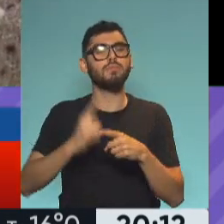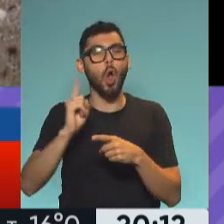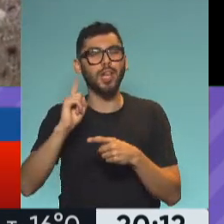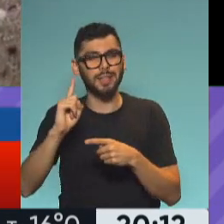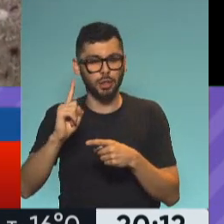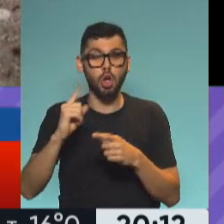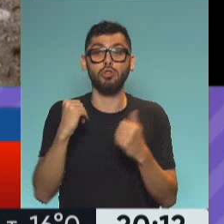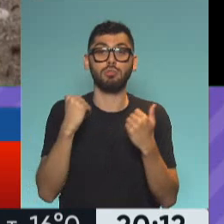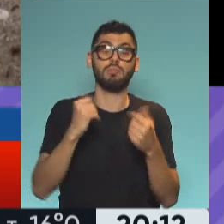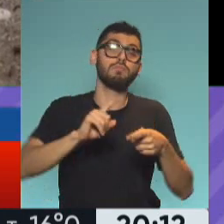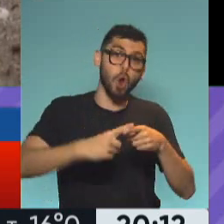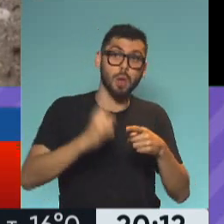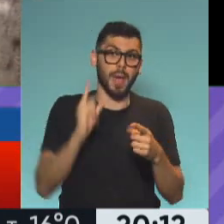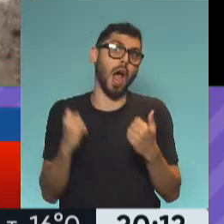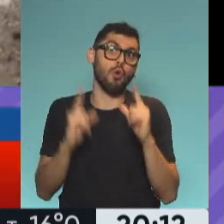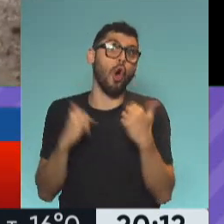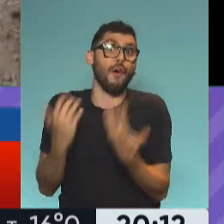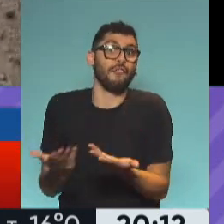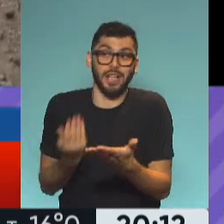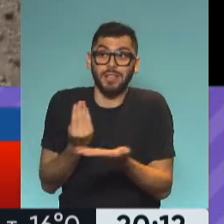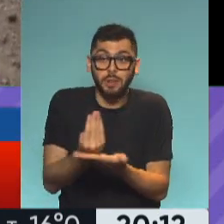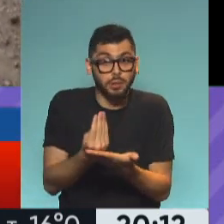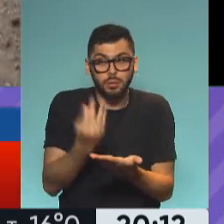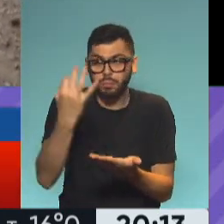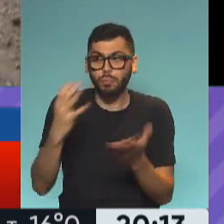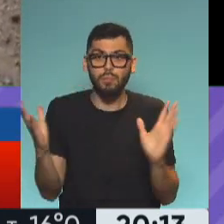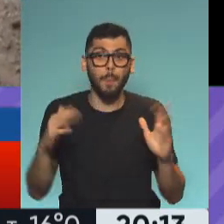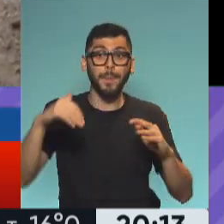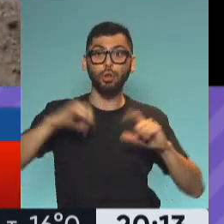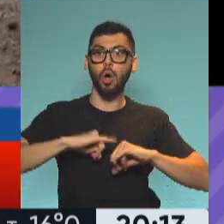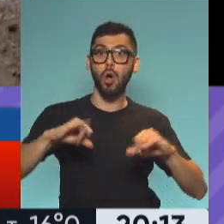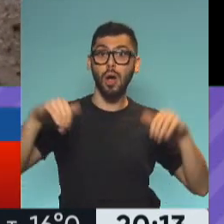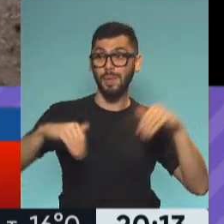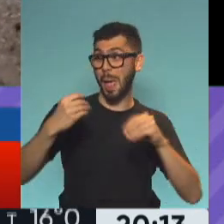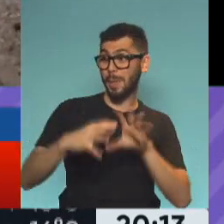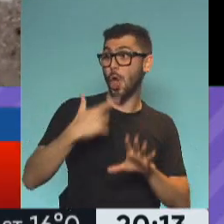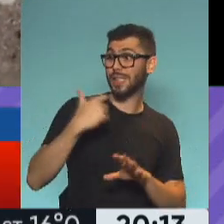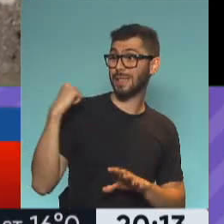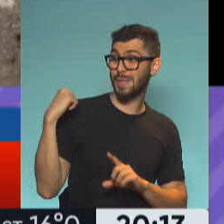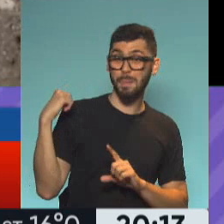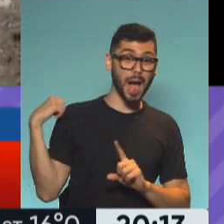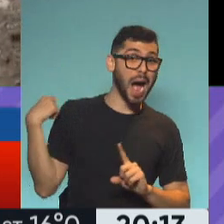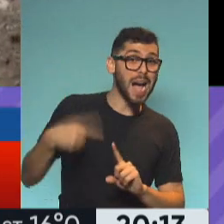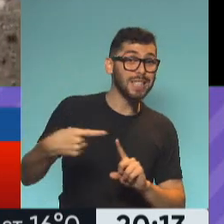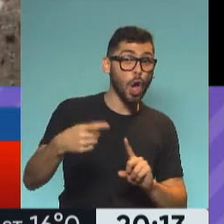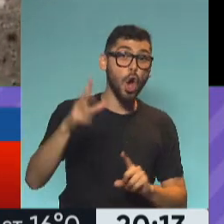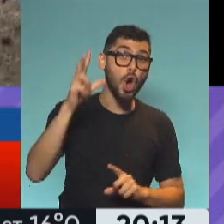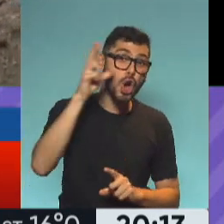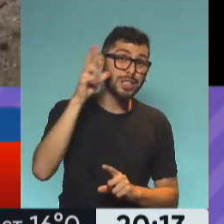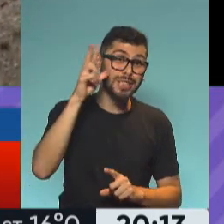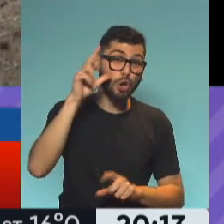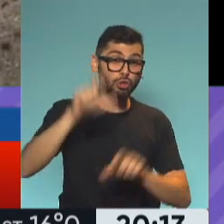candidatos y políticos muertos en plena campaña electoral que arrancó en septiembre hasta odio imaginemos nos